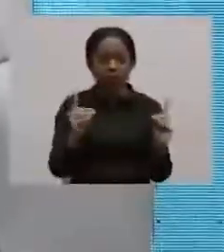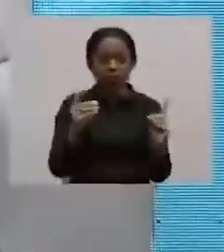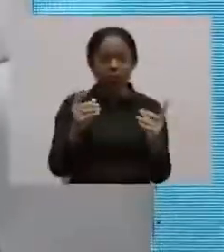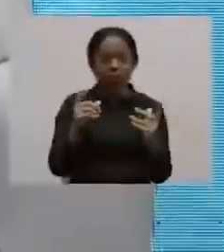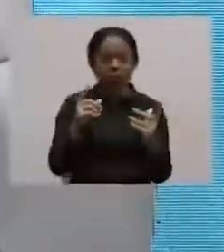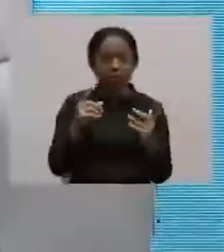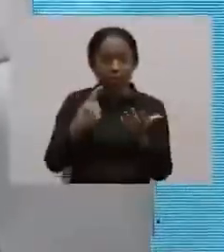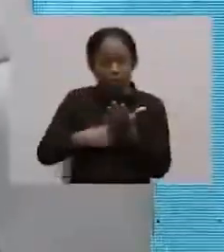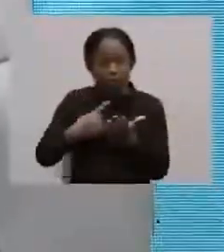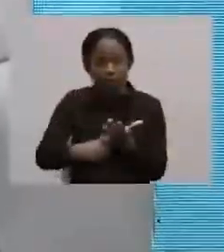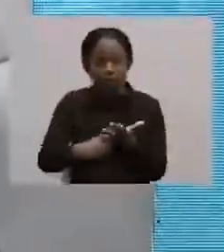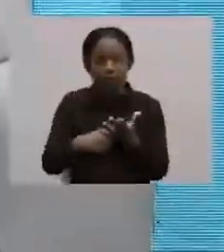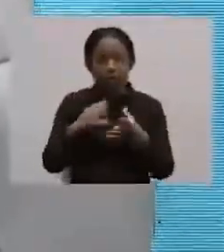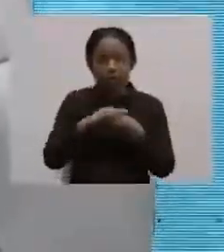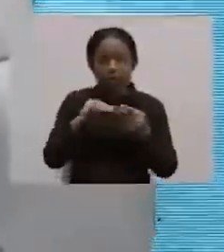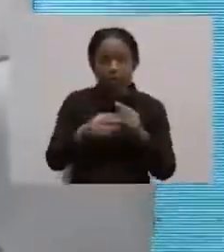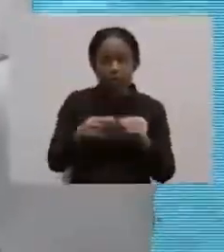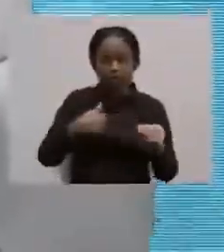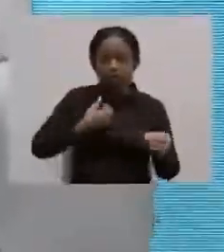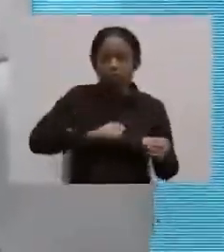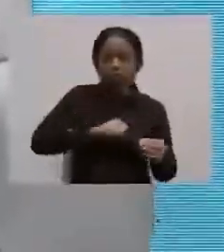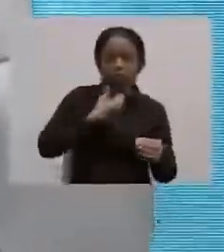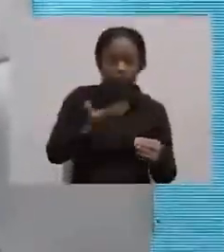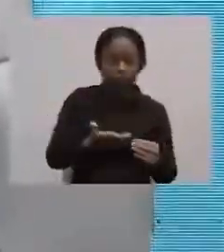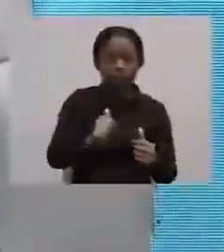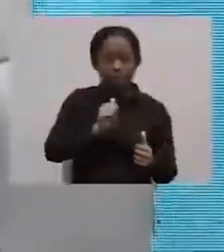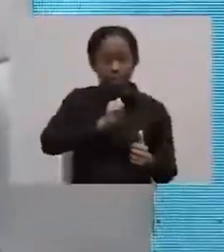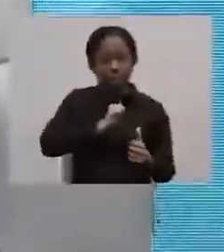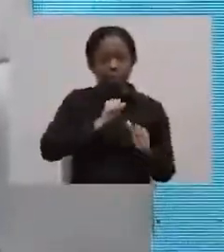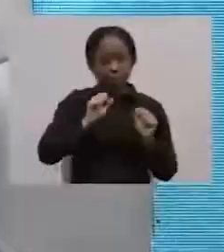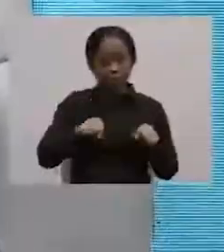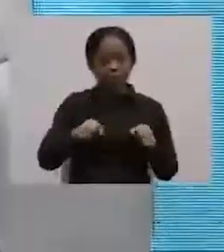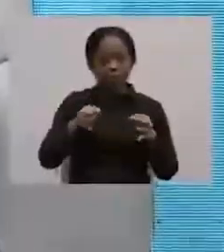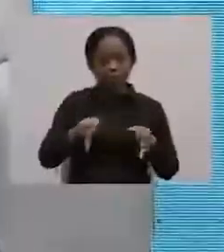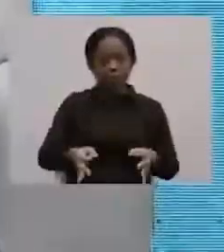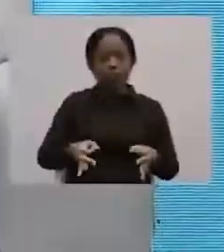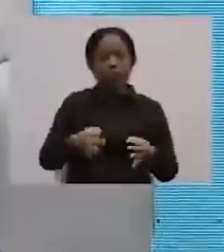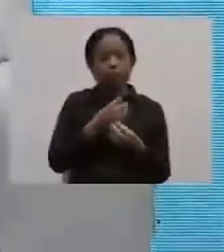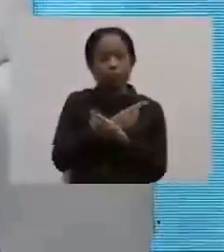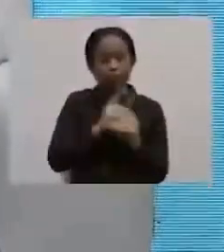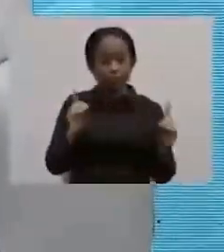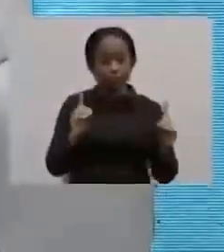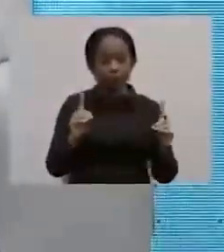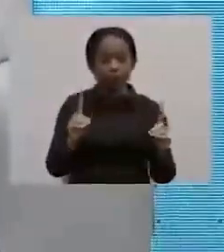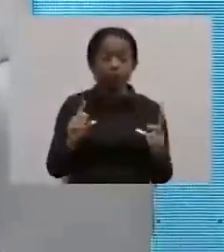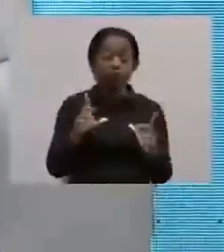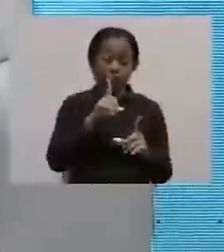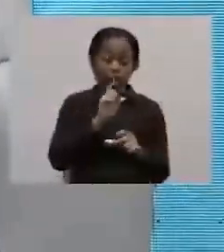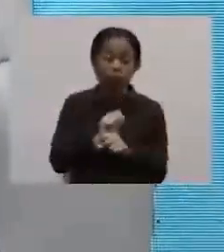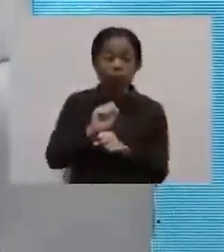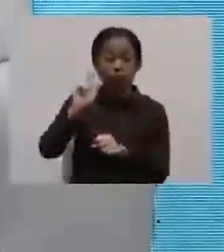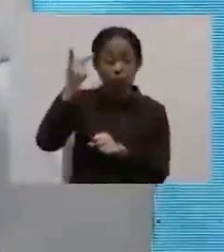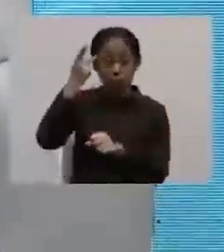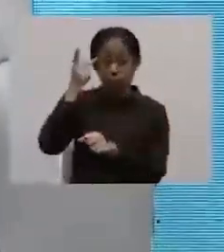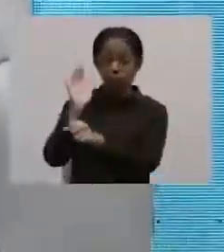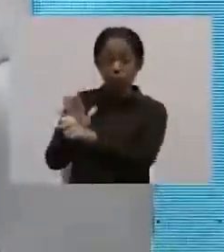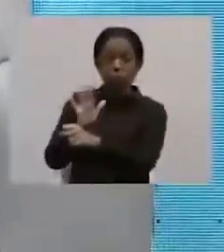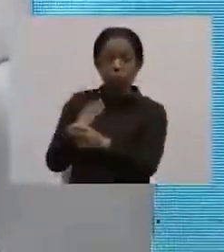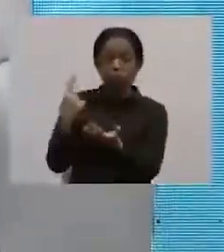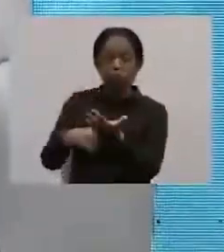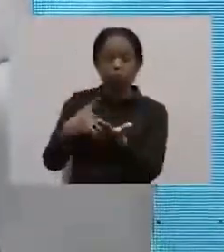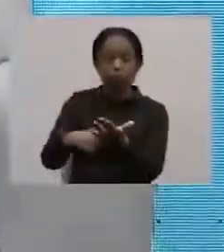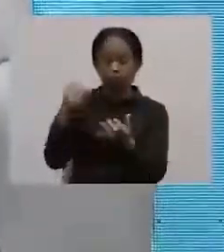para debatir, para expresarse en libertad. La política se bate, como sabemos, en el campo de las